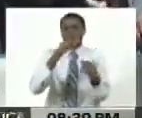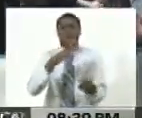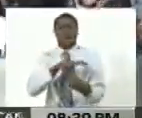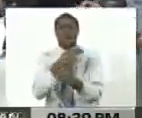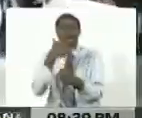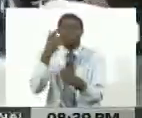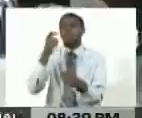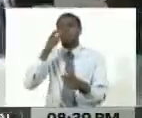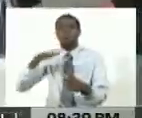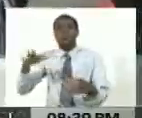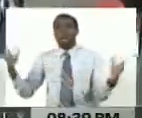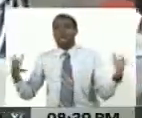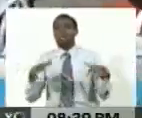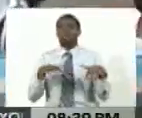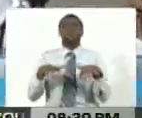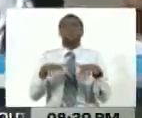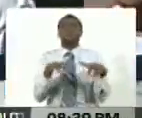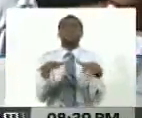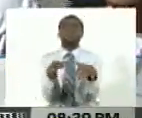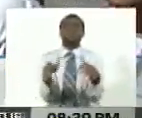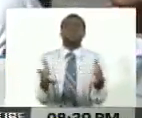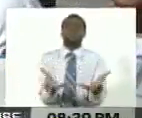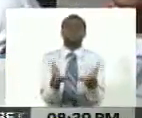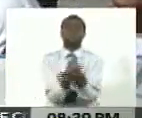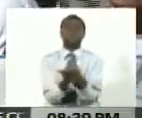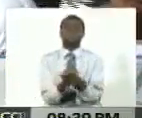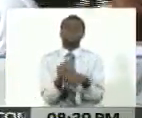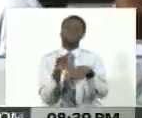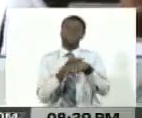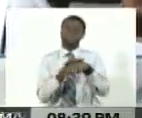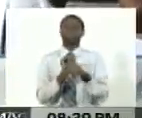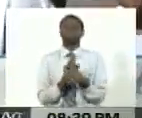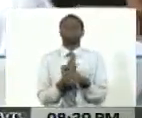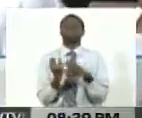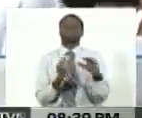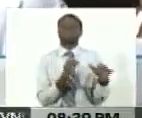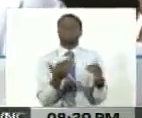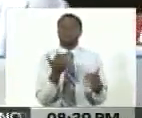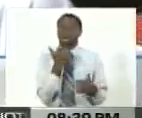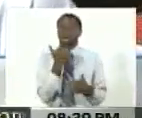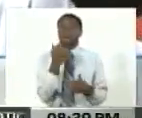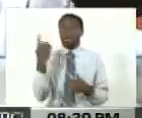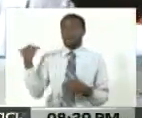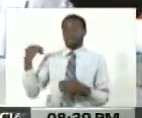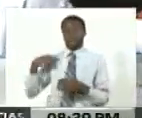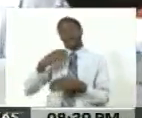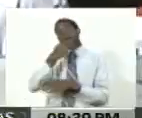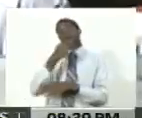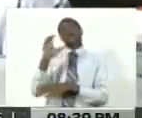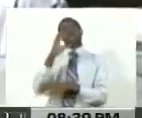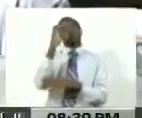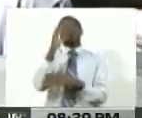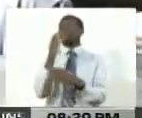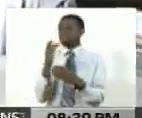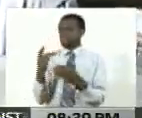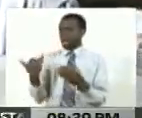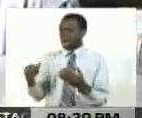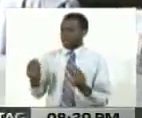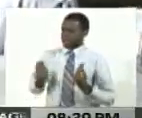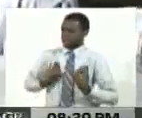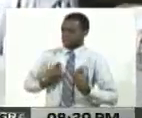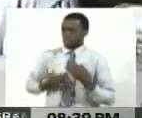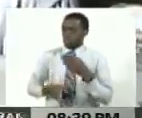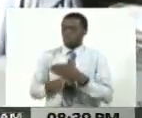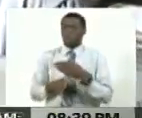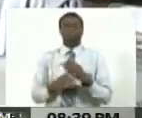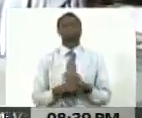populares. Todavía a lo que él le cantaba sigue vivo, pues. Existe un proceso